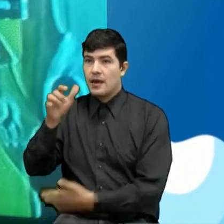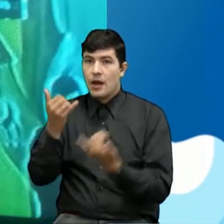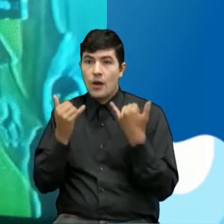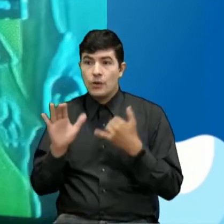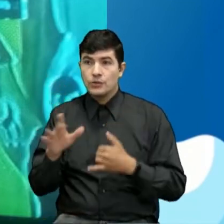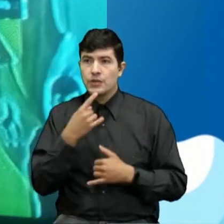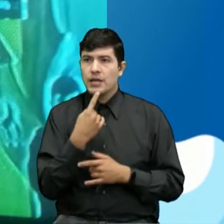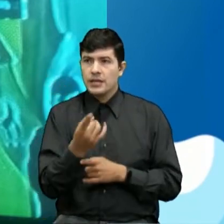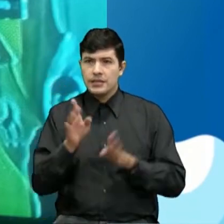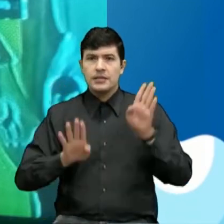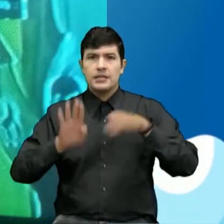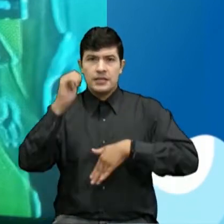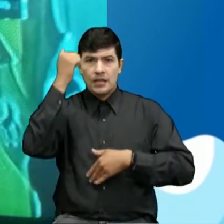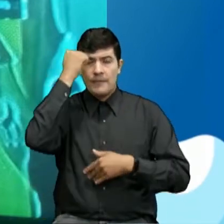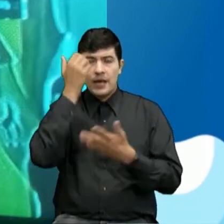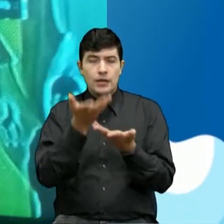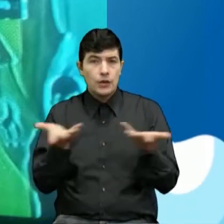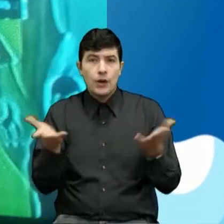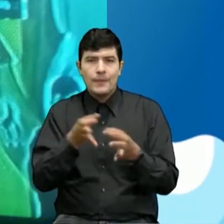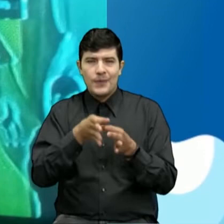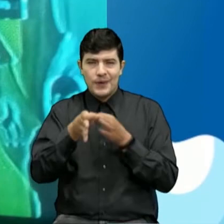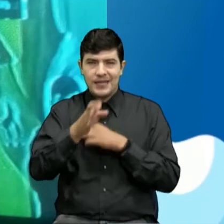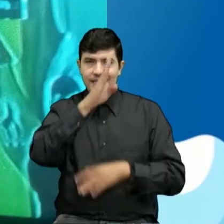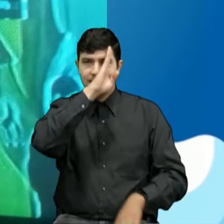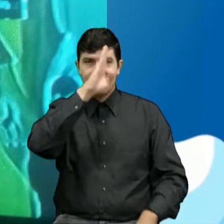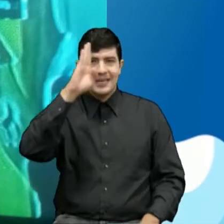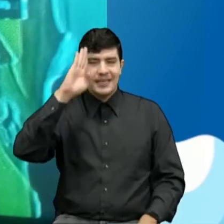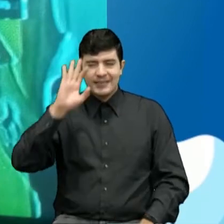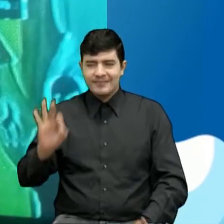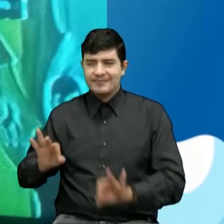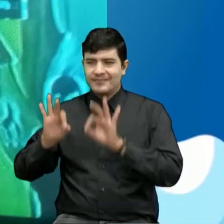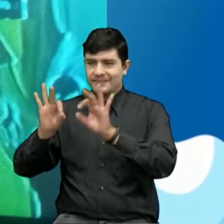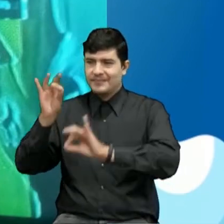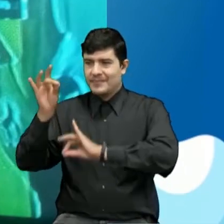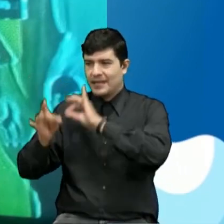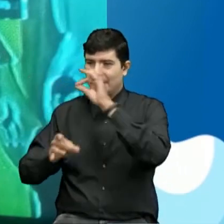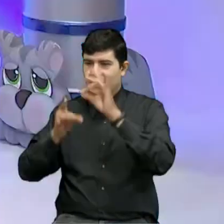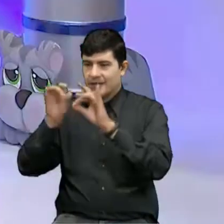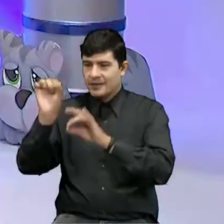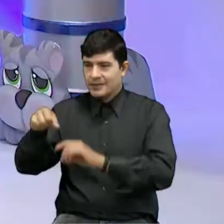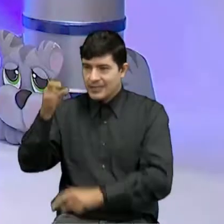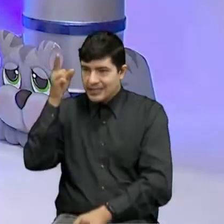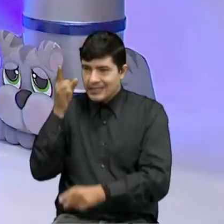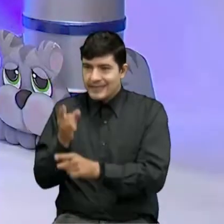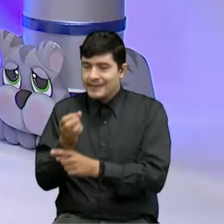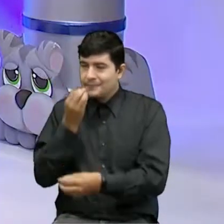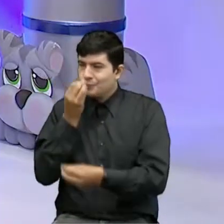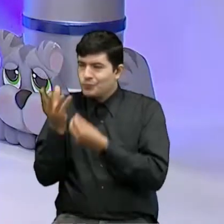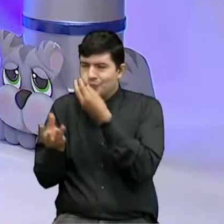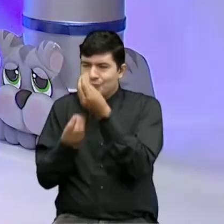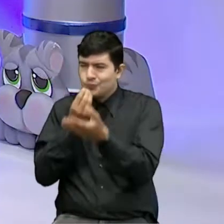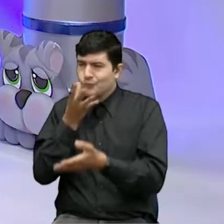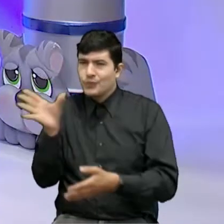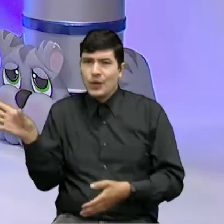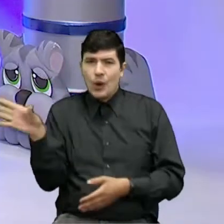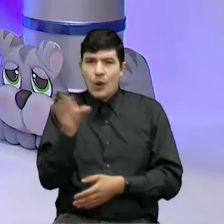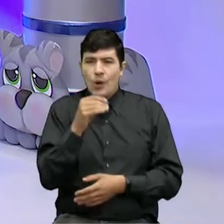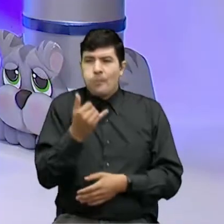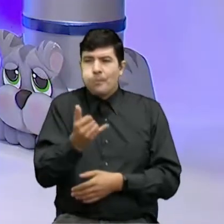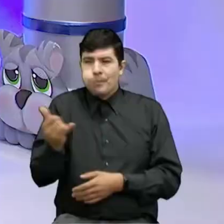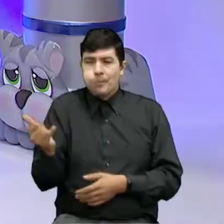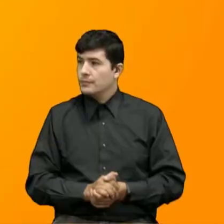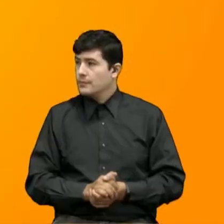¡Presente, profe! Desde San Gil. Muy bien, excelente. Un beso para todos estos niños que están allí súper,